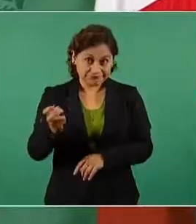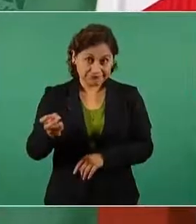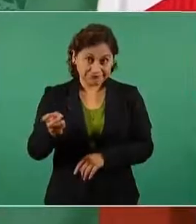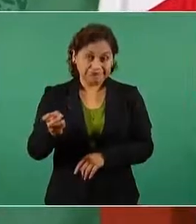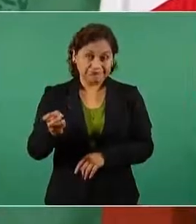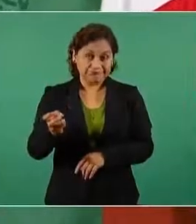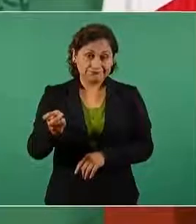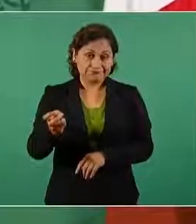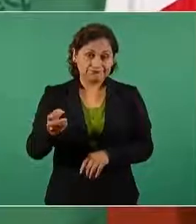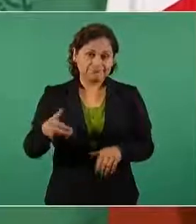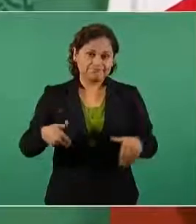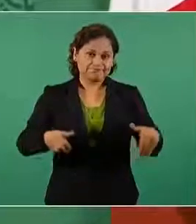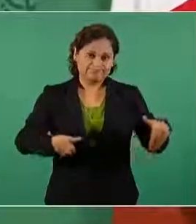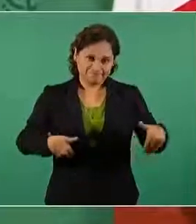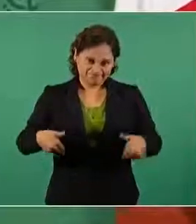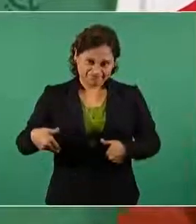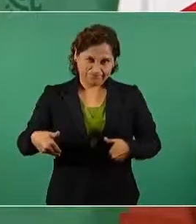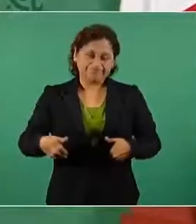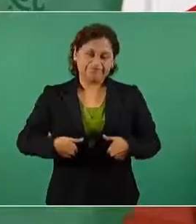y